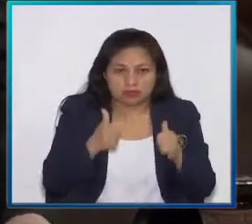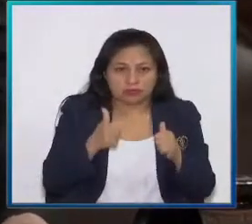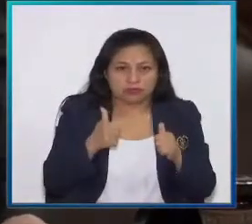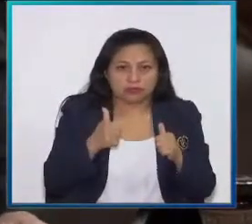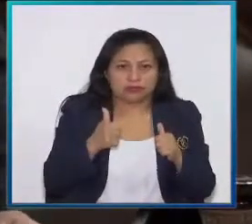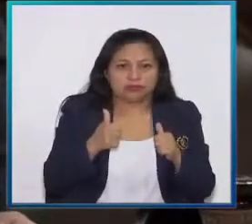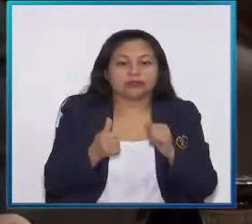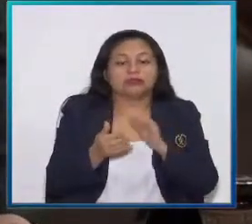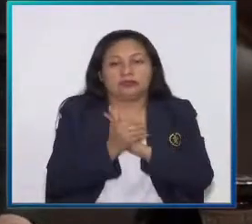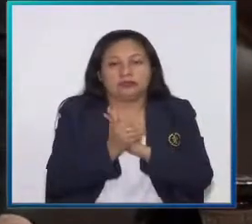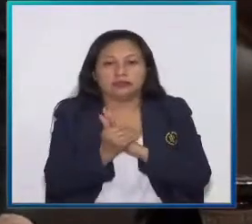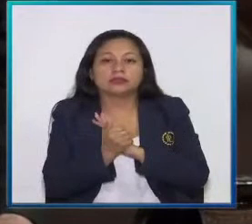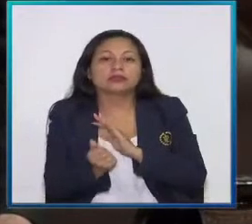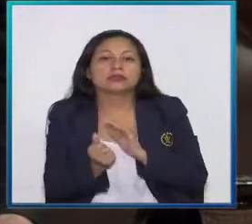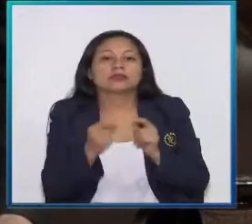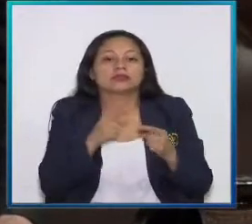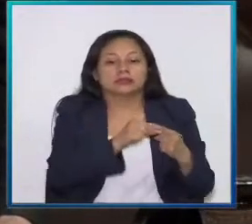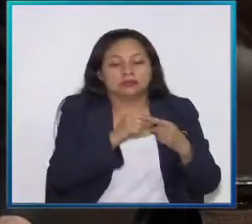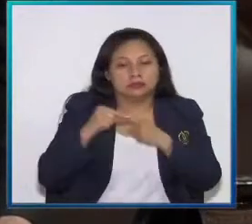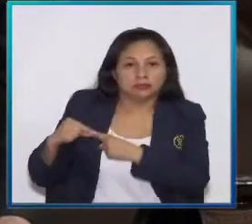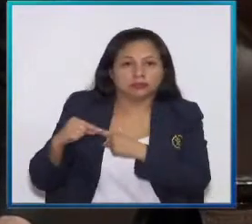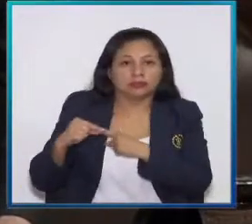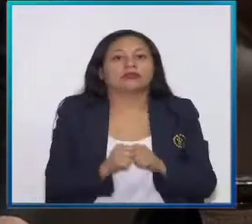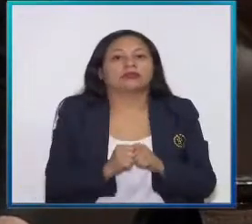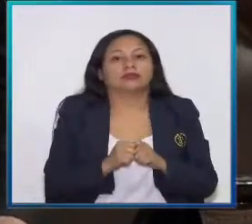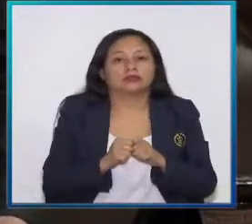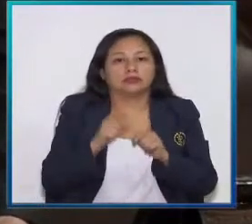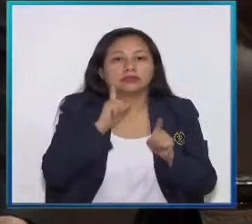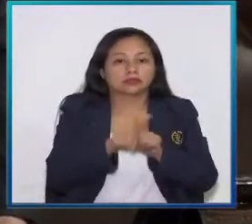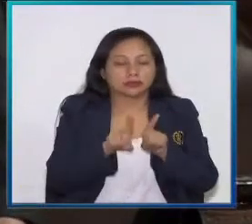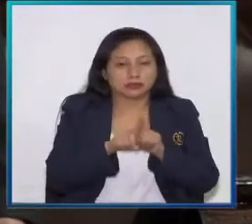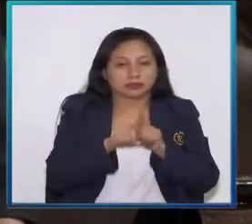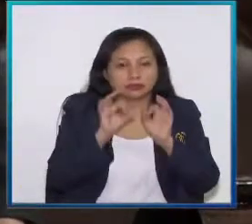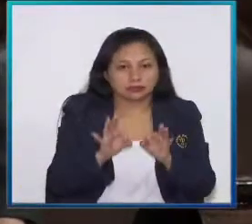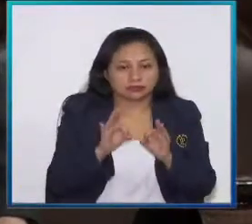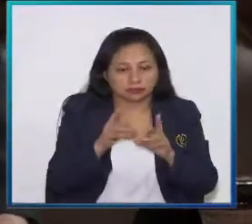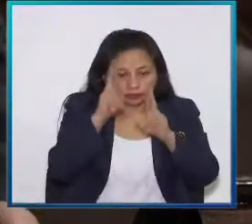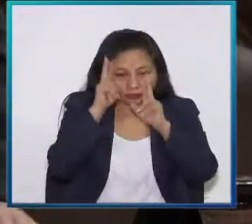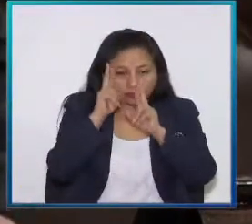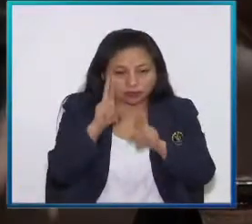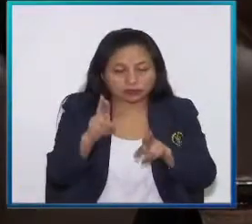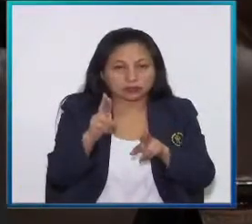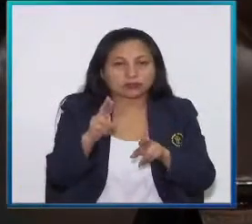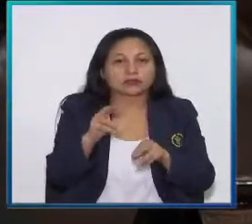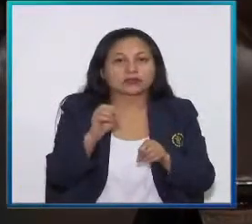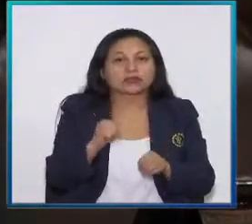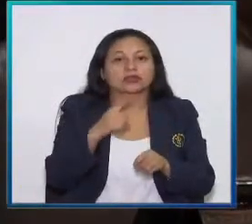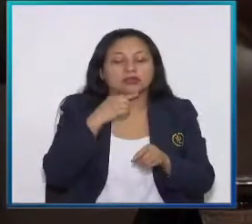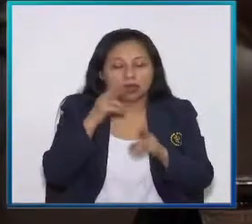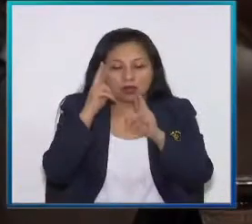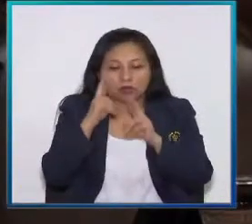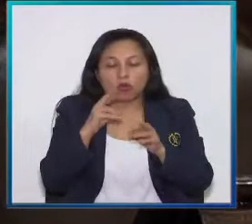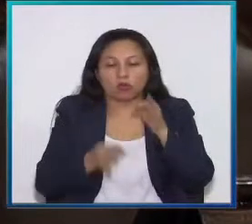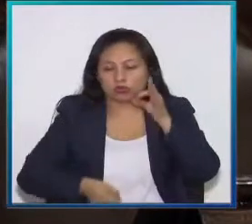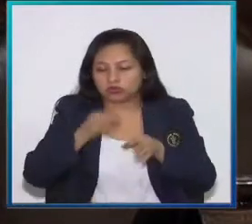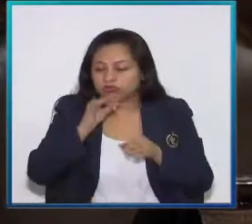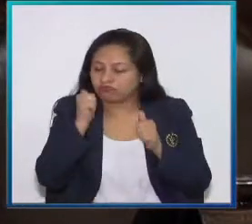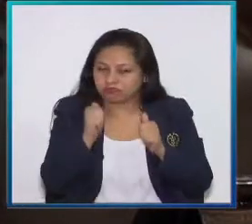de capacidad, de especialidad, de idoneidad, honradez y honorabilidad,